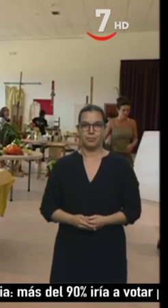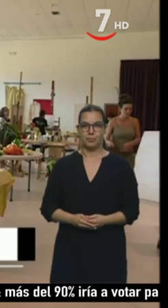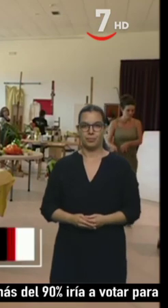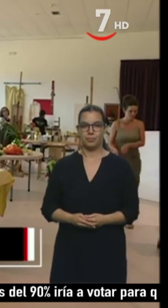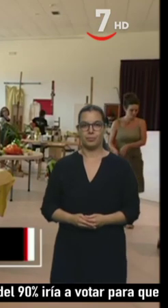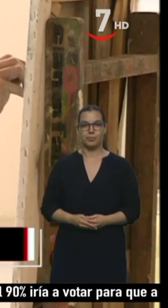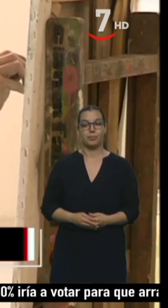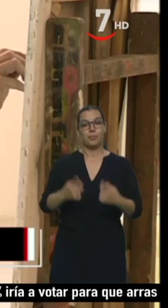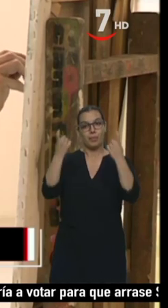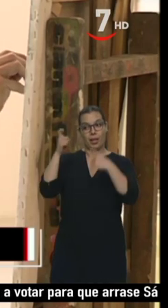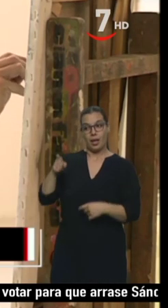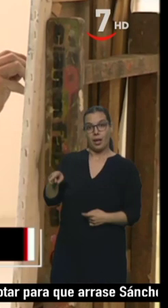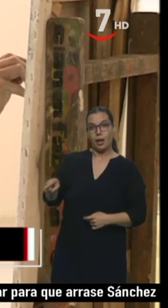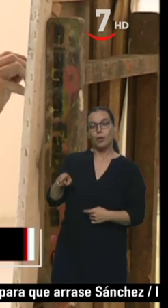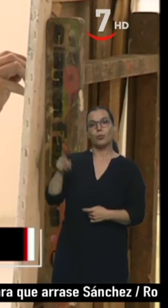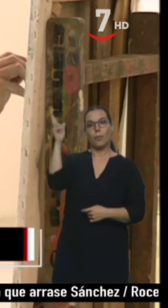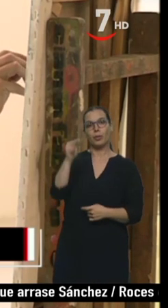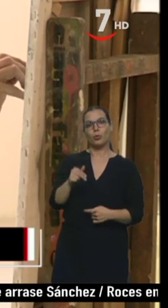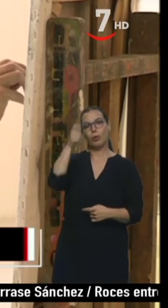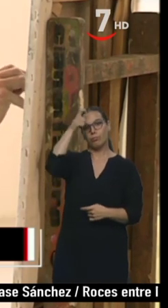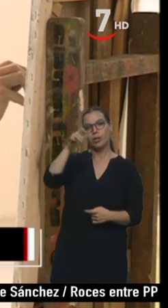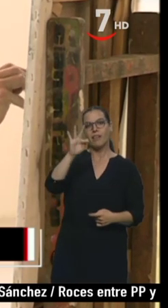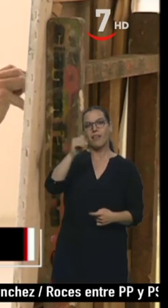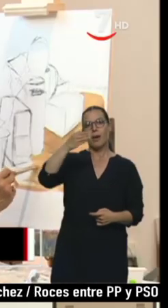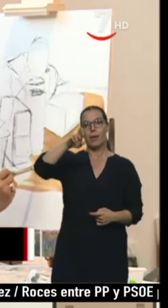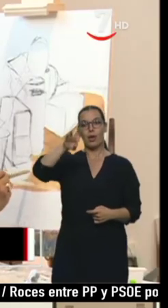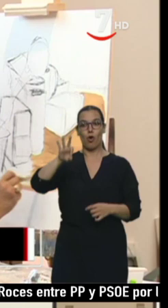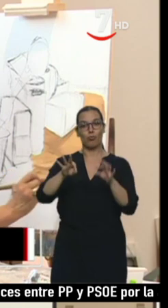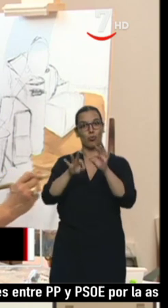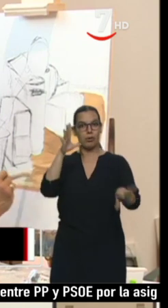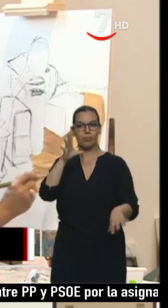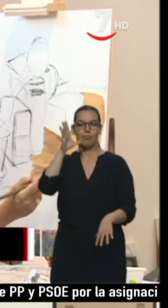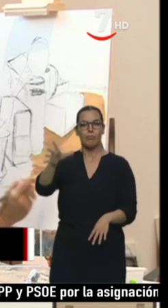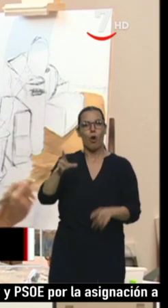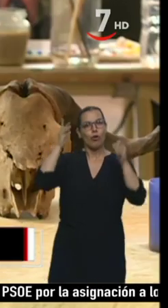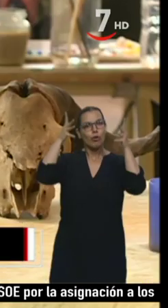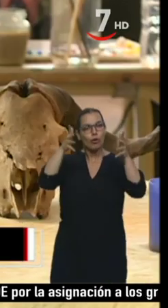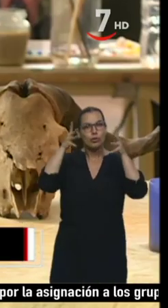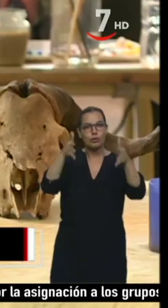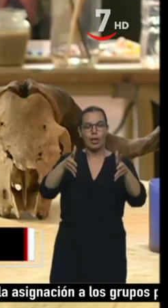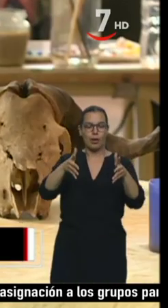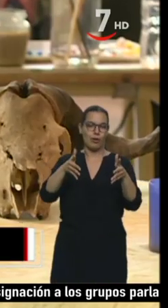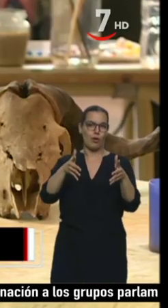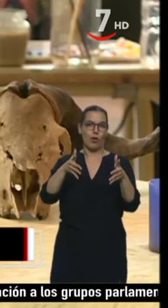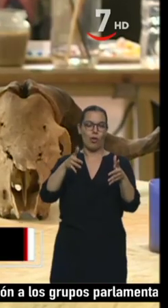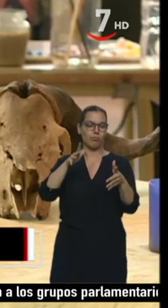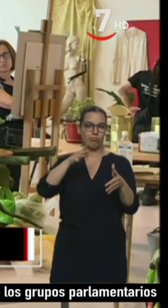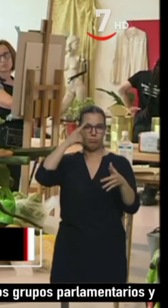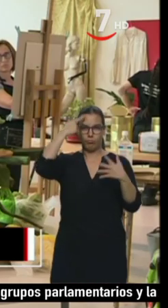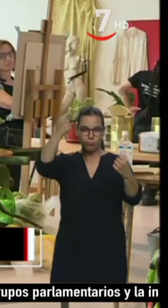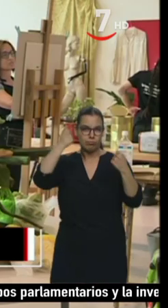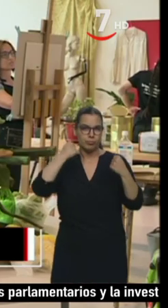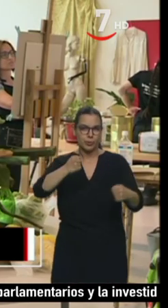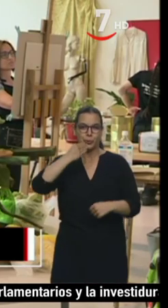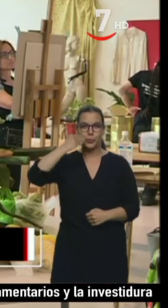Estos alumnos de pintura de Favero han tenido la oportunidad de recibir los consejos de un extraordinario maestro, un grande de la pintura realista